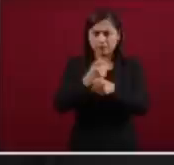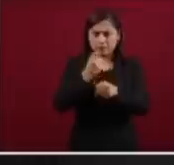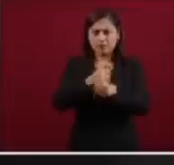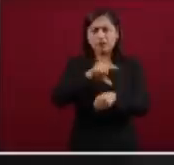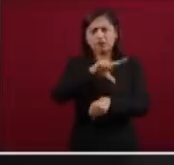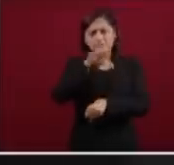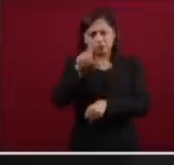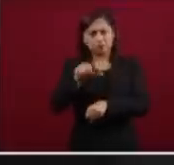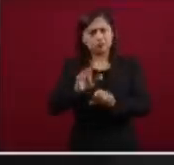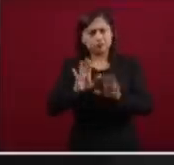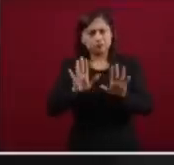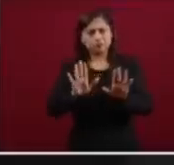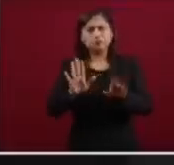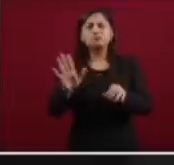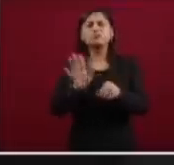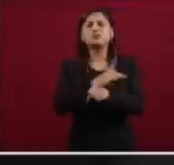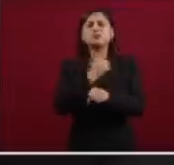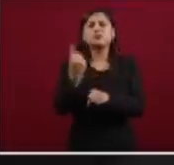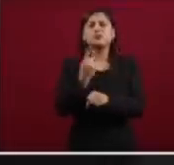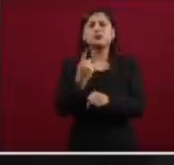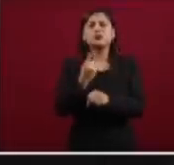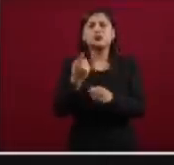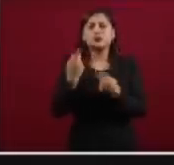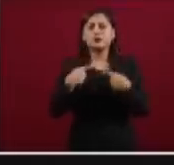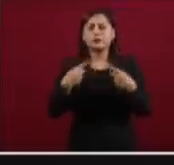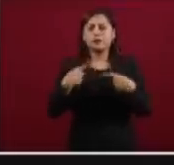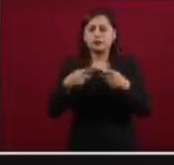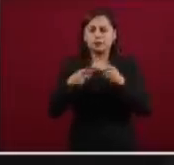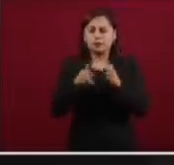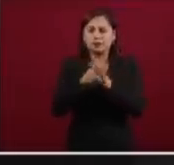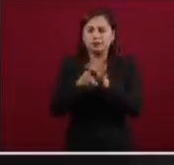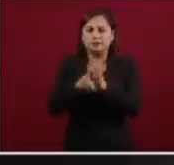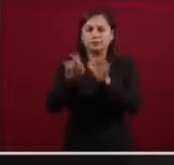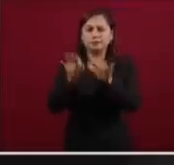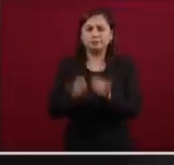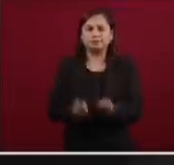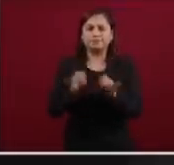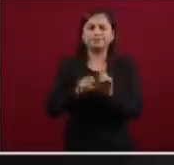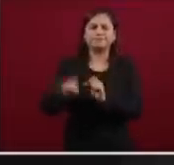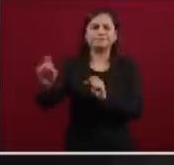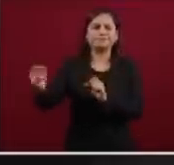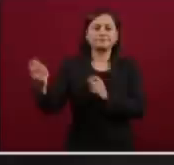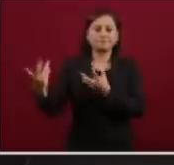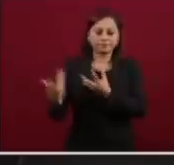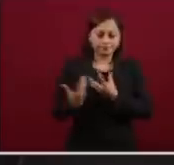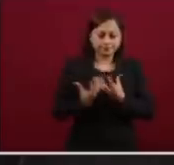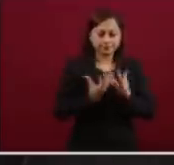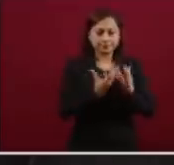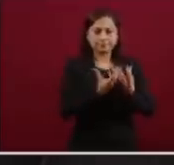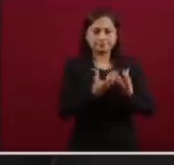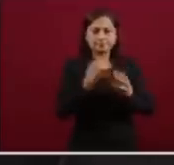esto es para que los que van con nosotros que están sacando maletas o no llegan